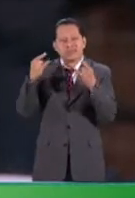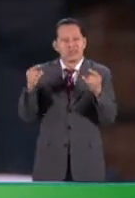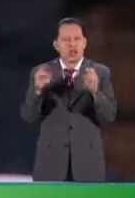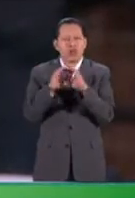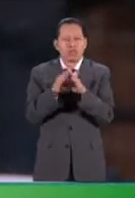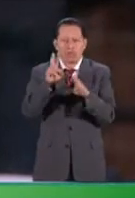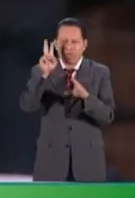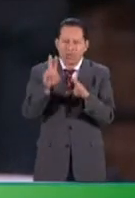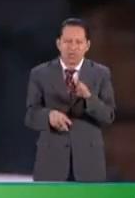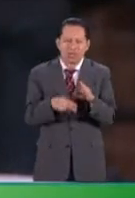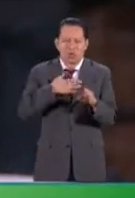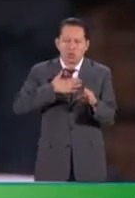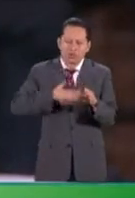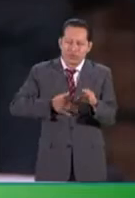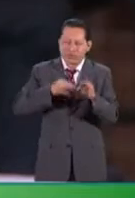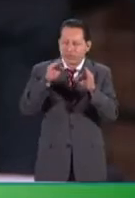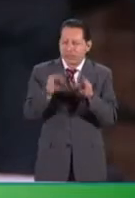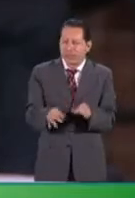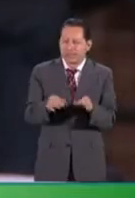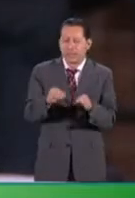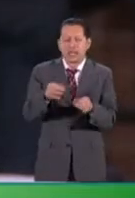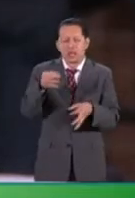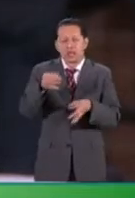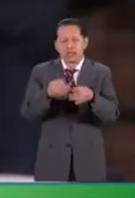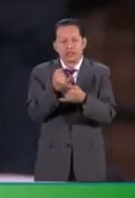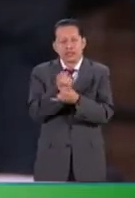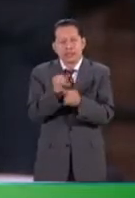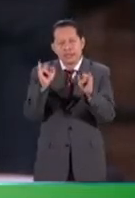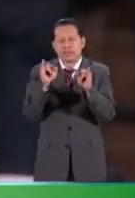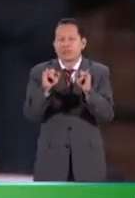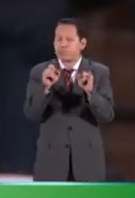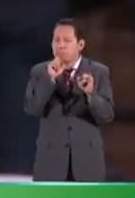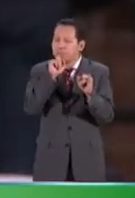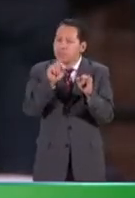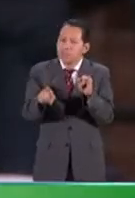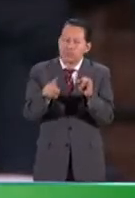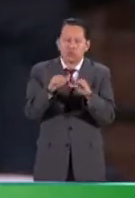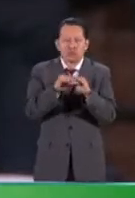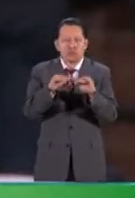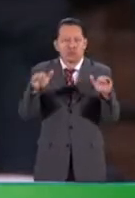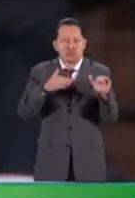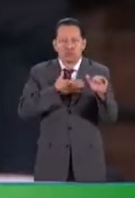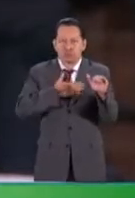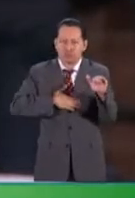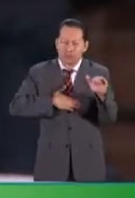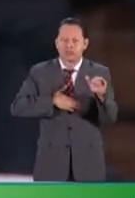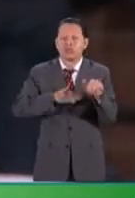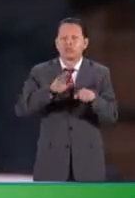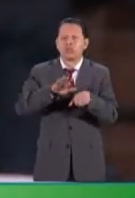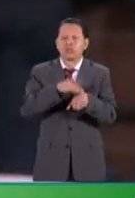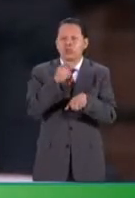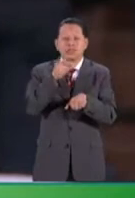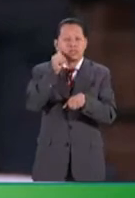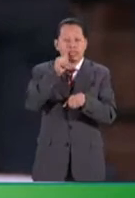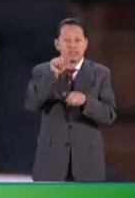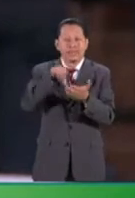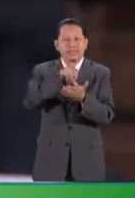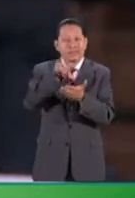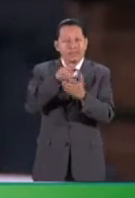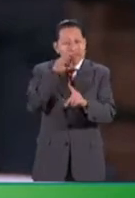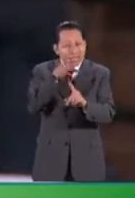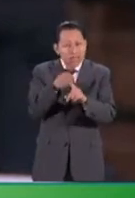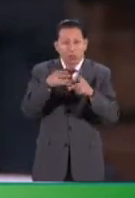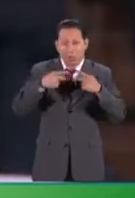verdadera justicia, a la independencia judicial y a la imparcialidad. Una idea de justicia donde el centro no es